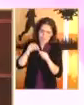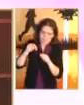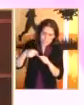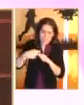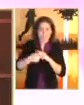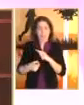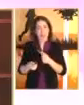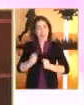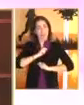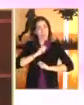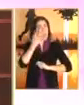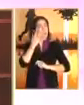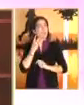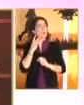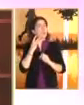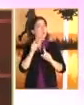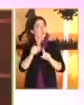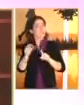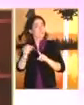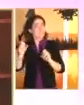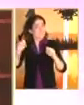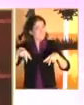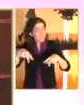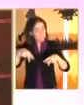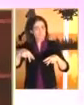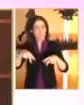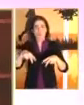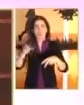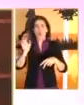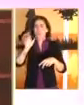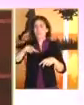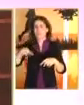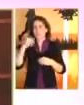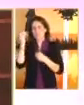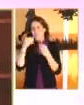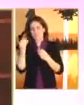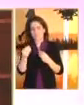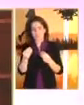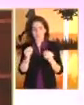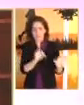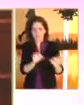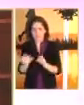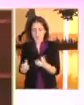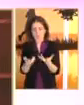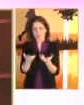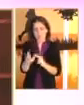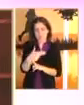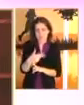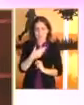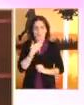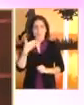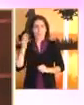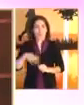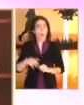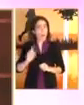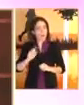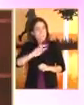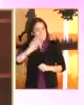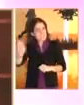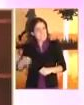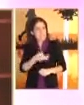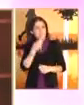limpio, etcétera. Y porque a veces dice, es que preparar el pescado a veces es aburrido, ¿no? Ensaladas,